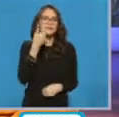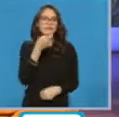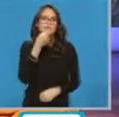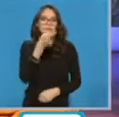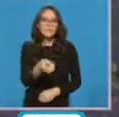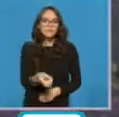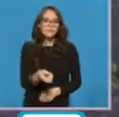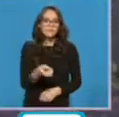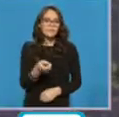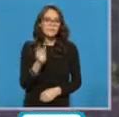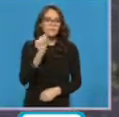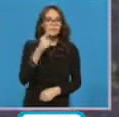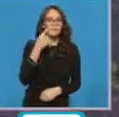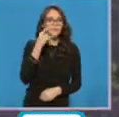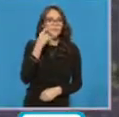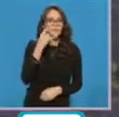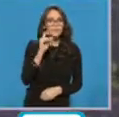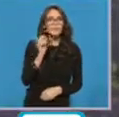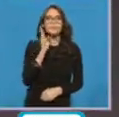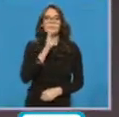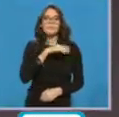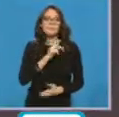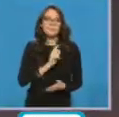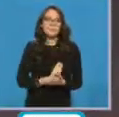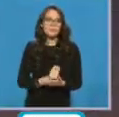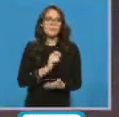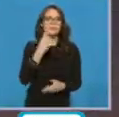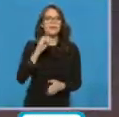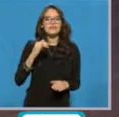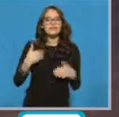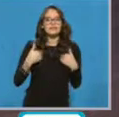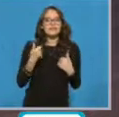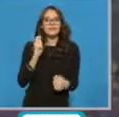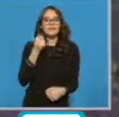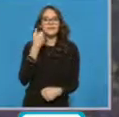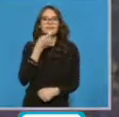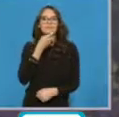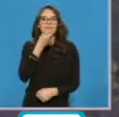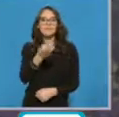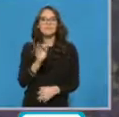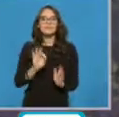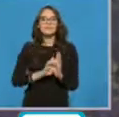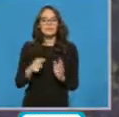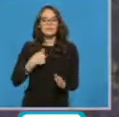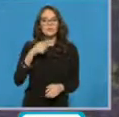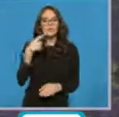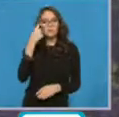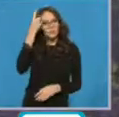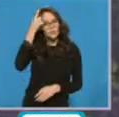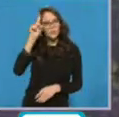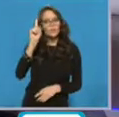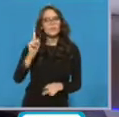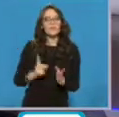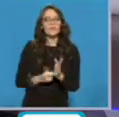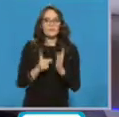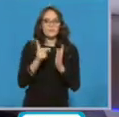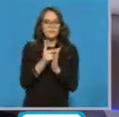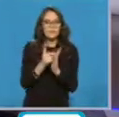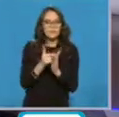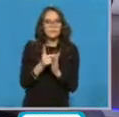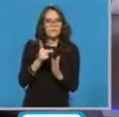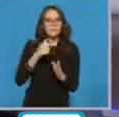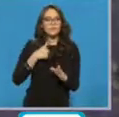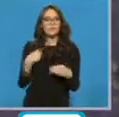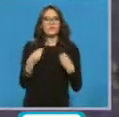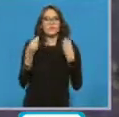técnico está un poco mal usado, pero se entiende que es lo que tú quieres. Sí. Yo quizás soy propietario de un departamento y entonces yo le transmito